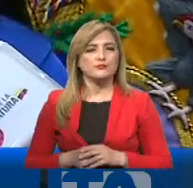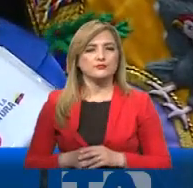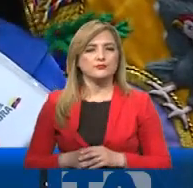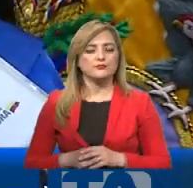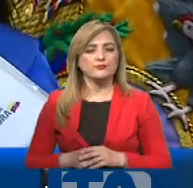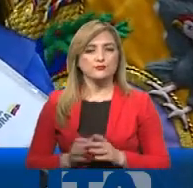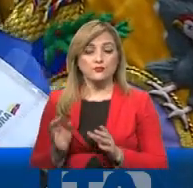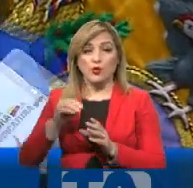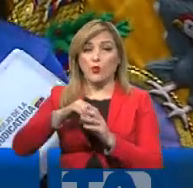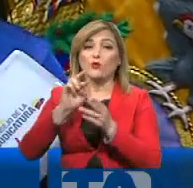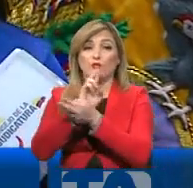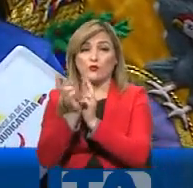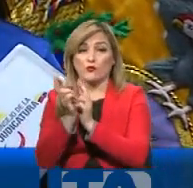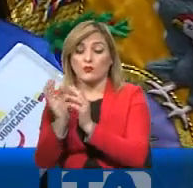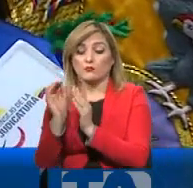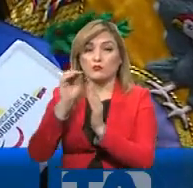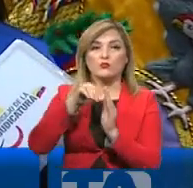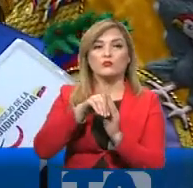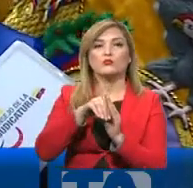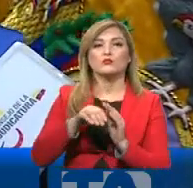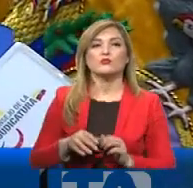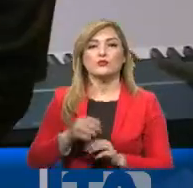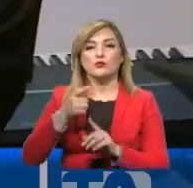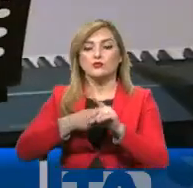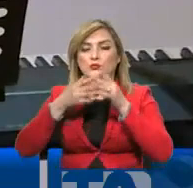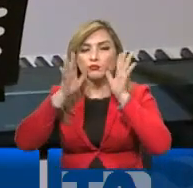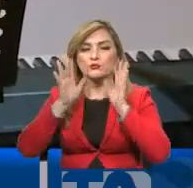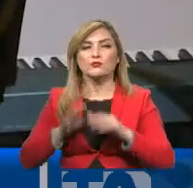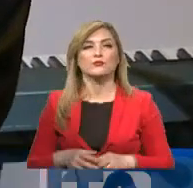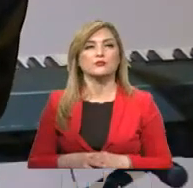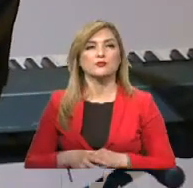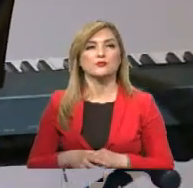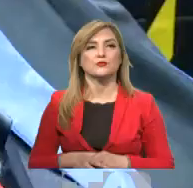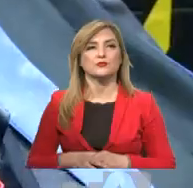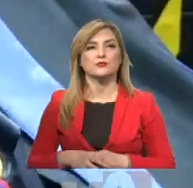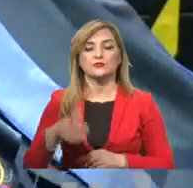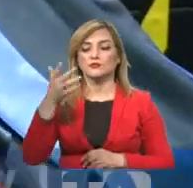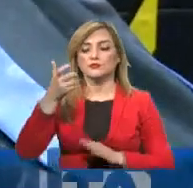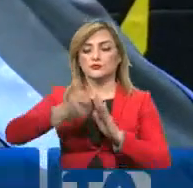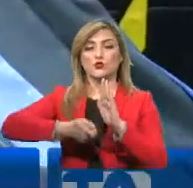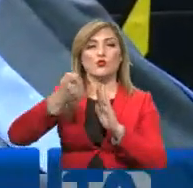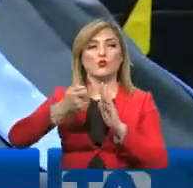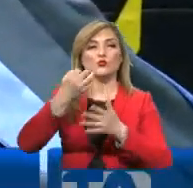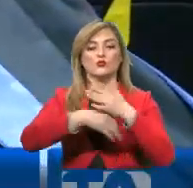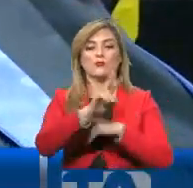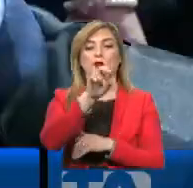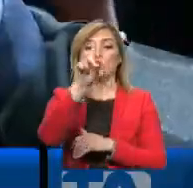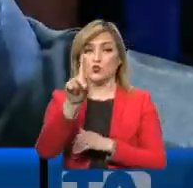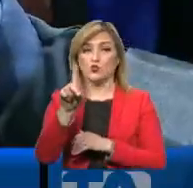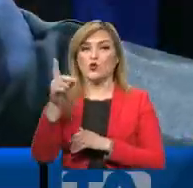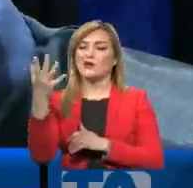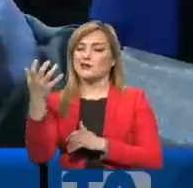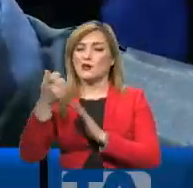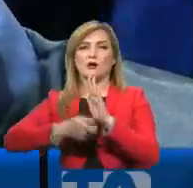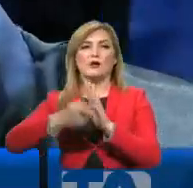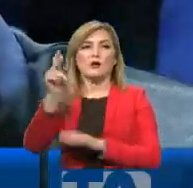incorporar las reformas expedidas y promulgadas en diciembre. Mientras tanto, con 15 jueces titulares de los 21 cargos existentes,